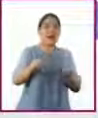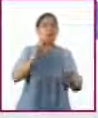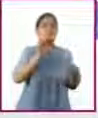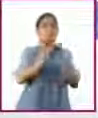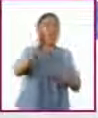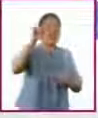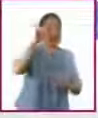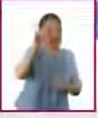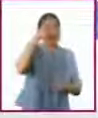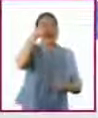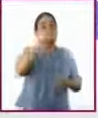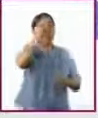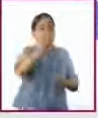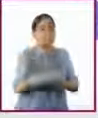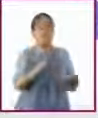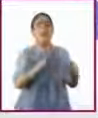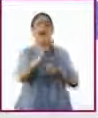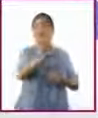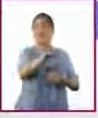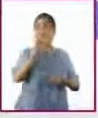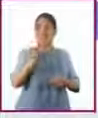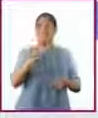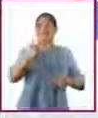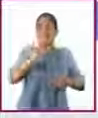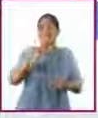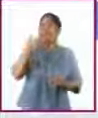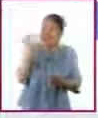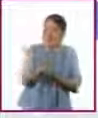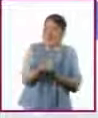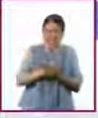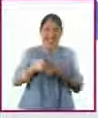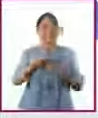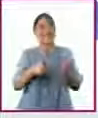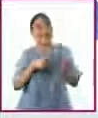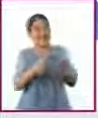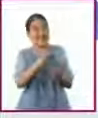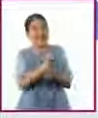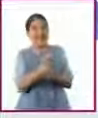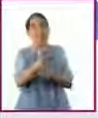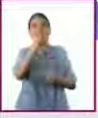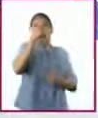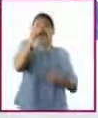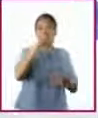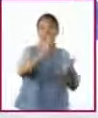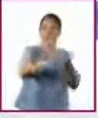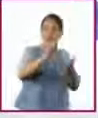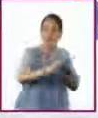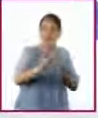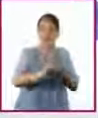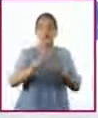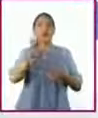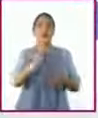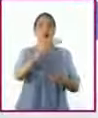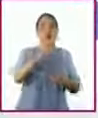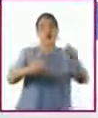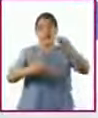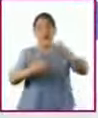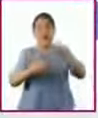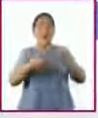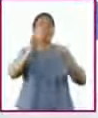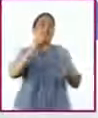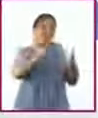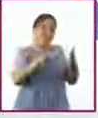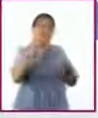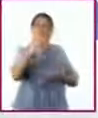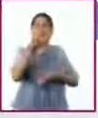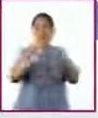elegir. Ya me están dando ganas de seguir investigando sobre autoras y autores latinoamericanos y leer algunas de sus